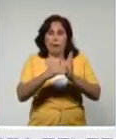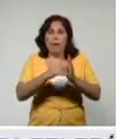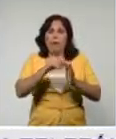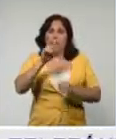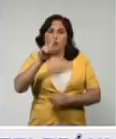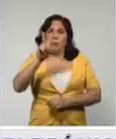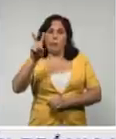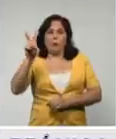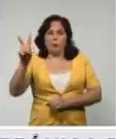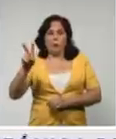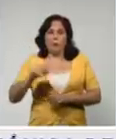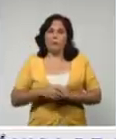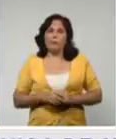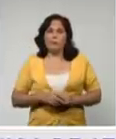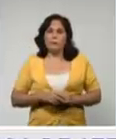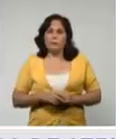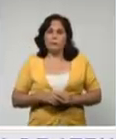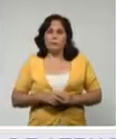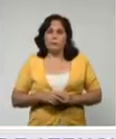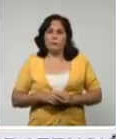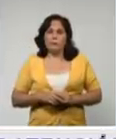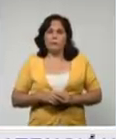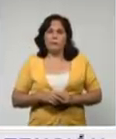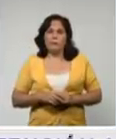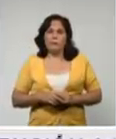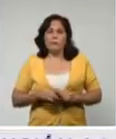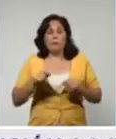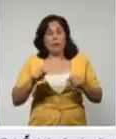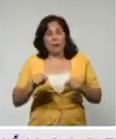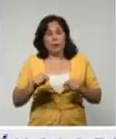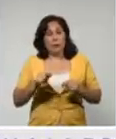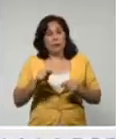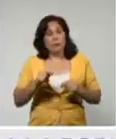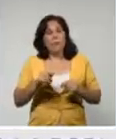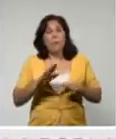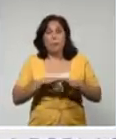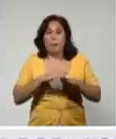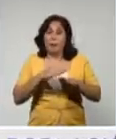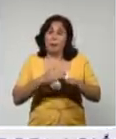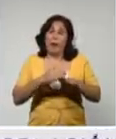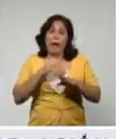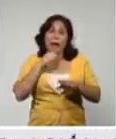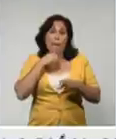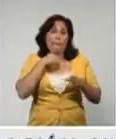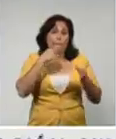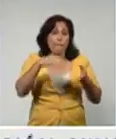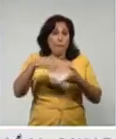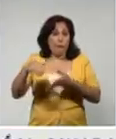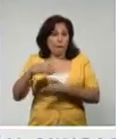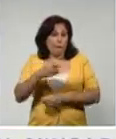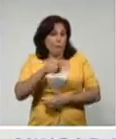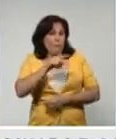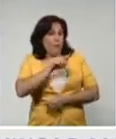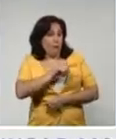266.222. Y lo que es mucho peor, fallecieron ayer